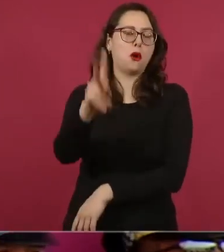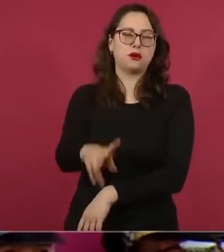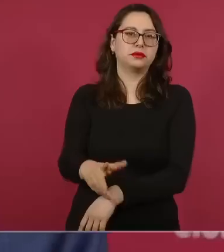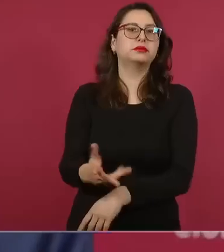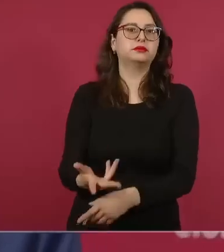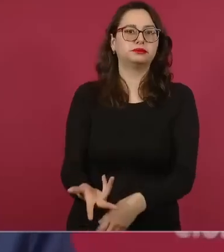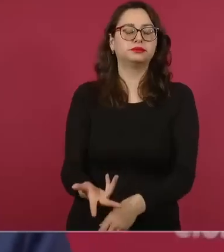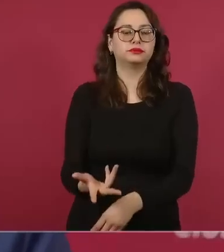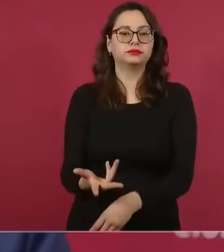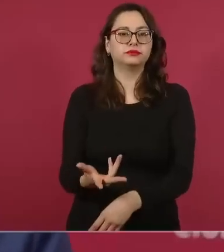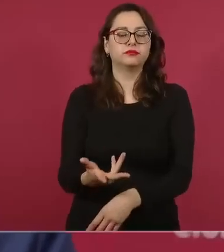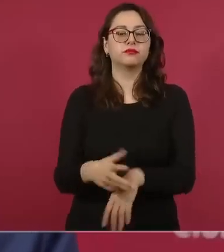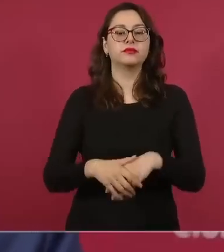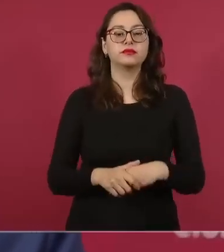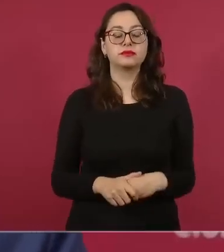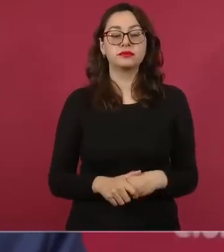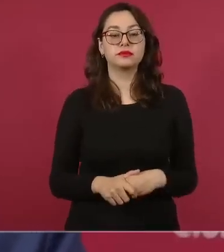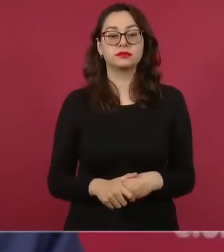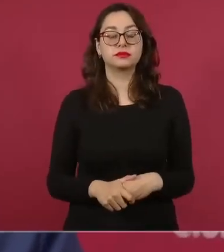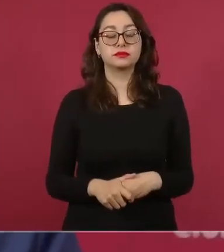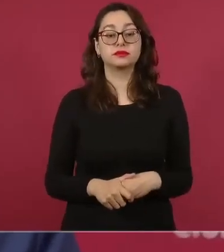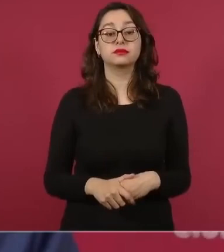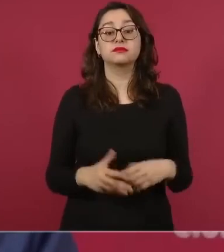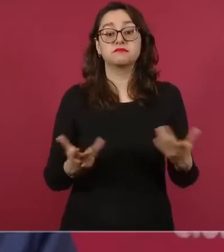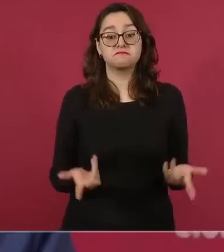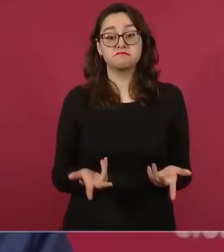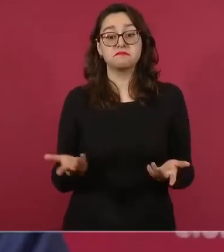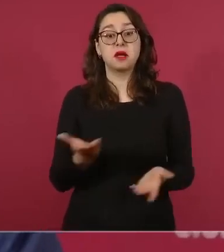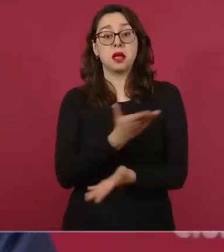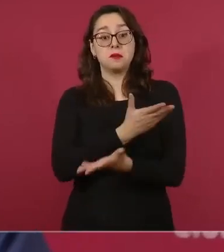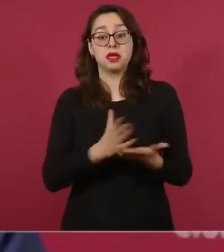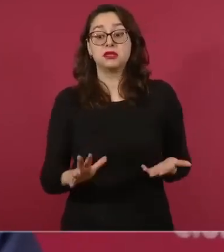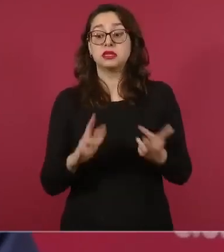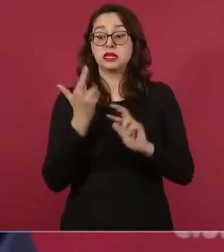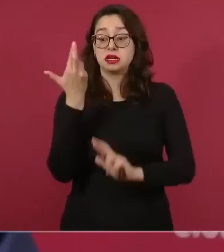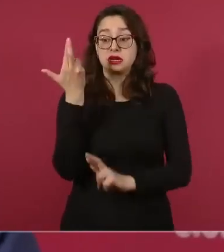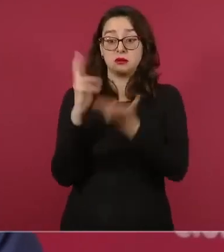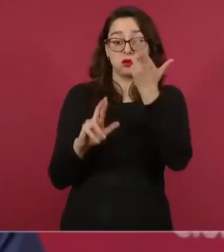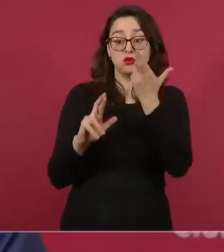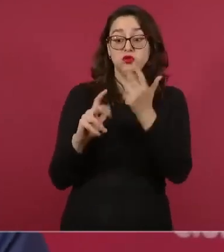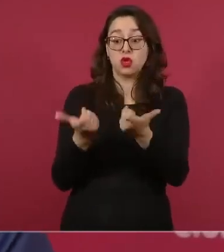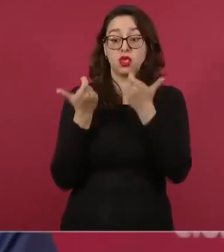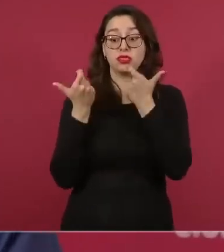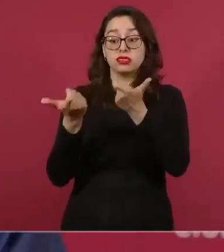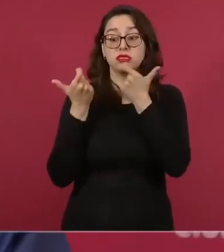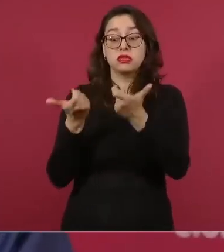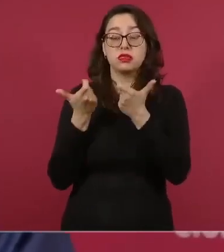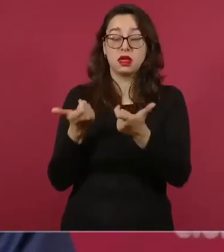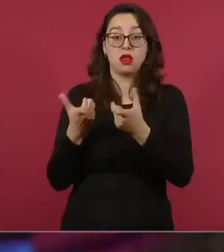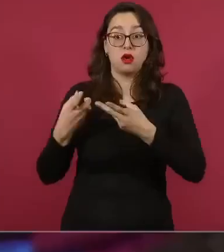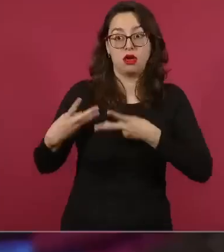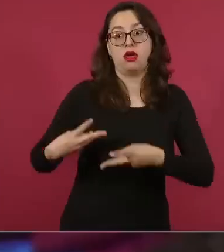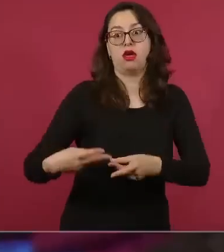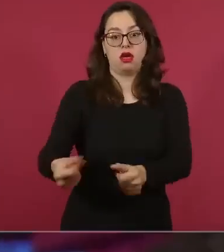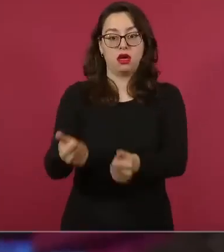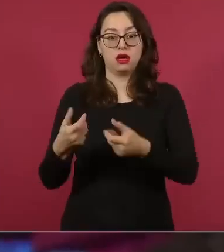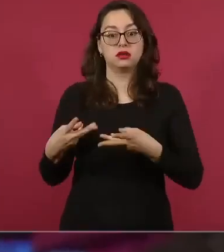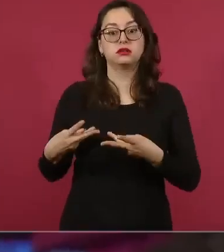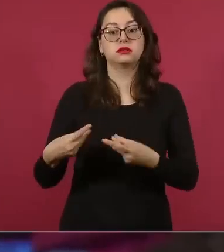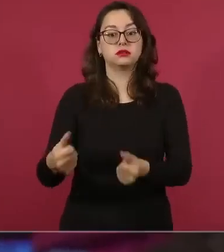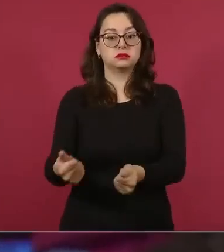Además, el dinero utilizado en la revolución maderista